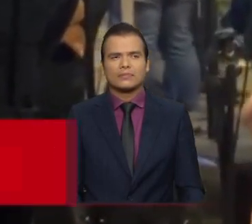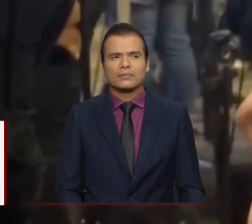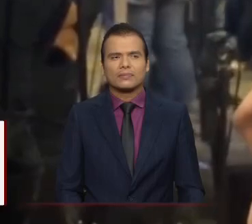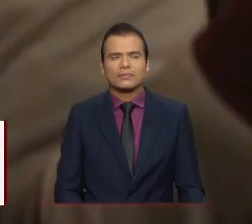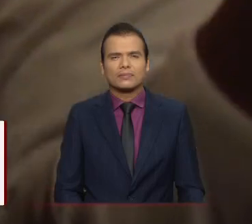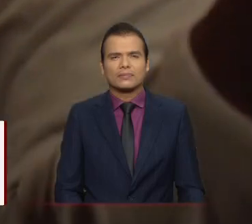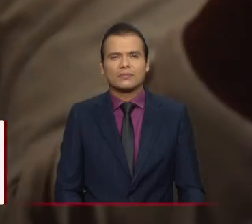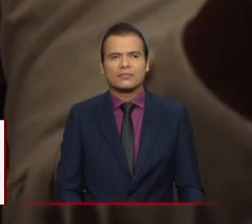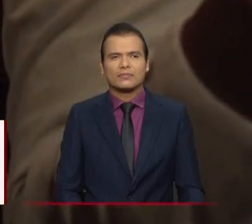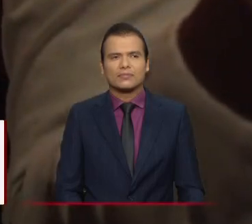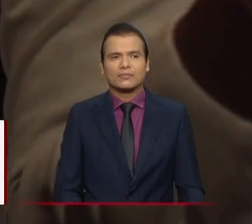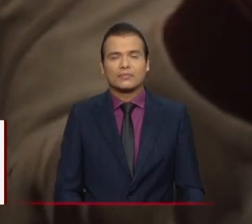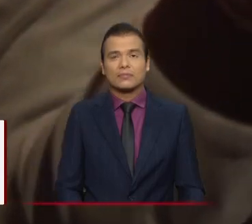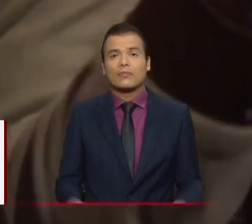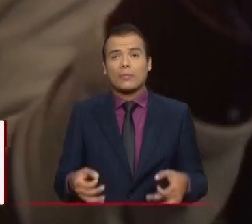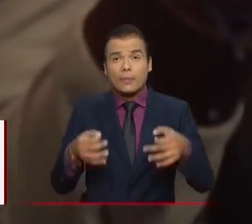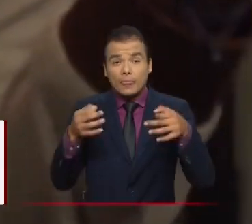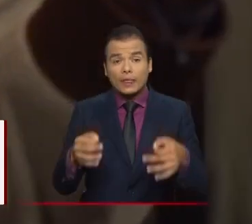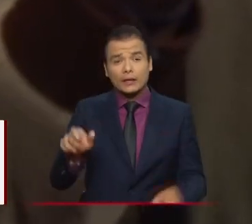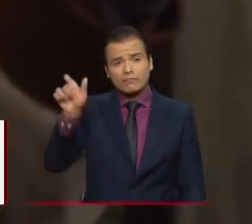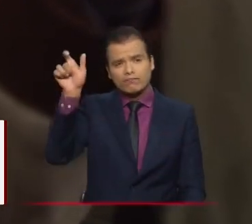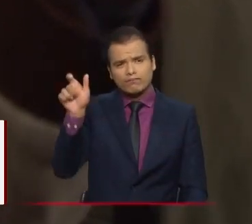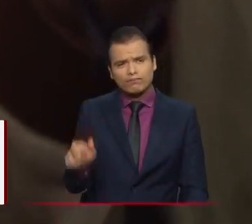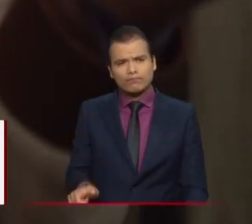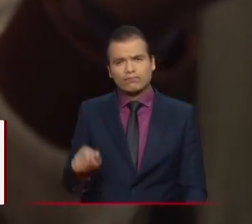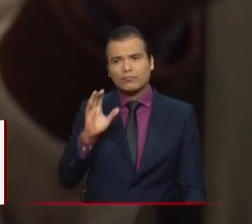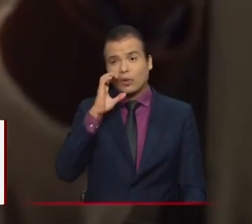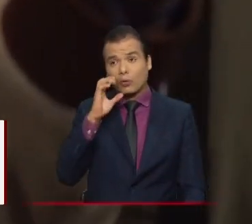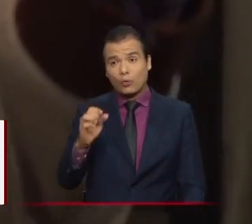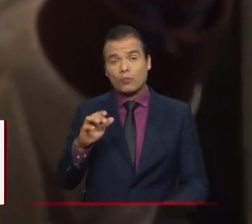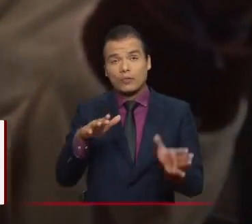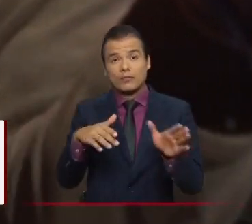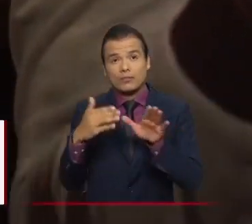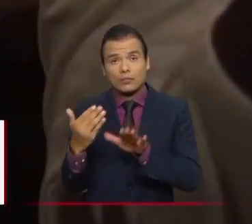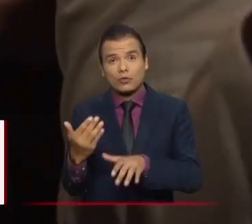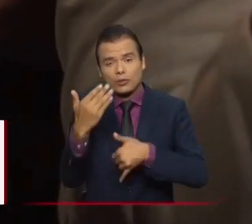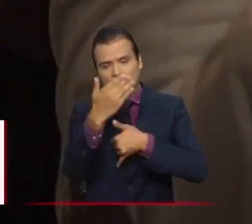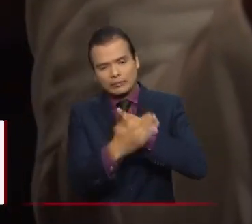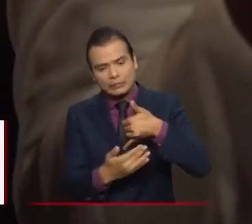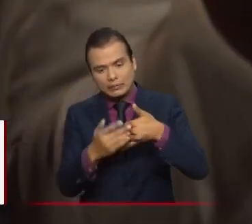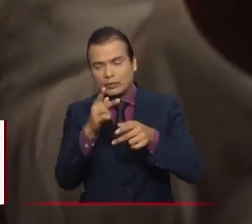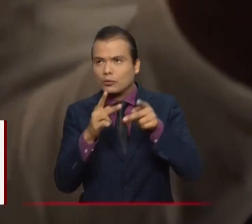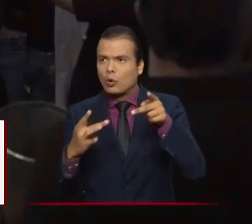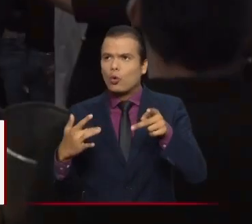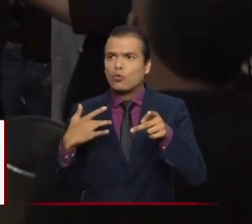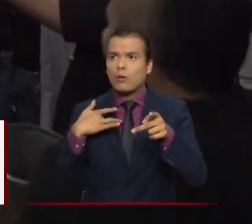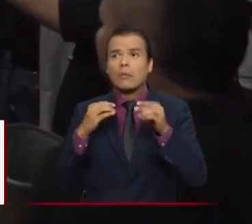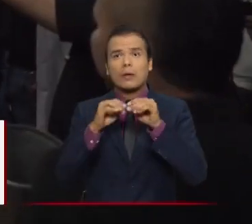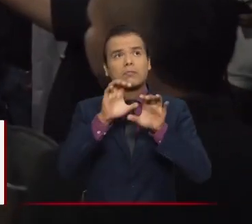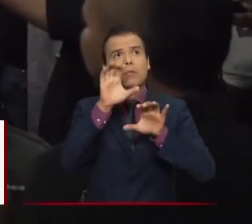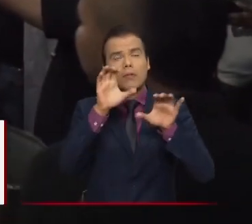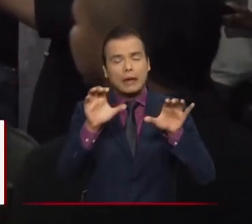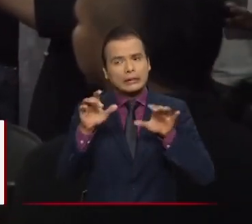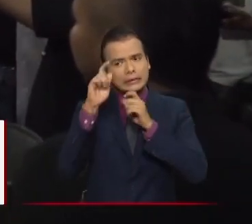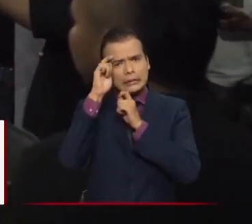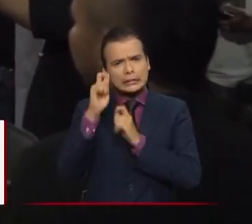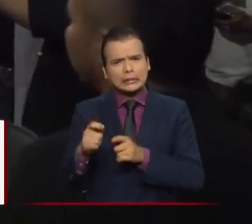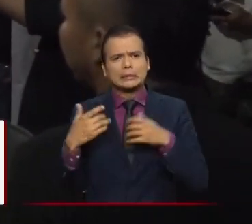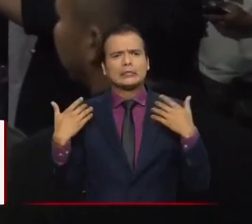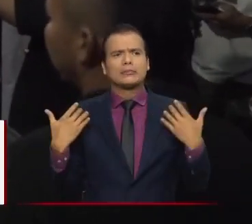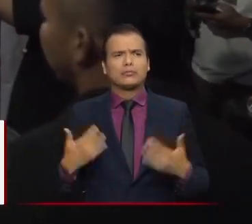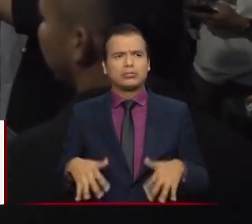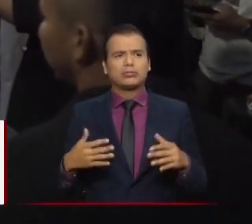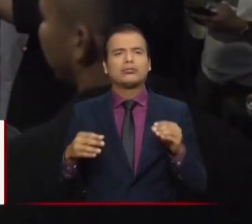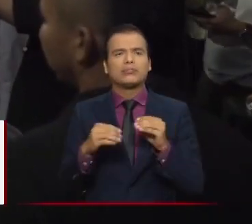mil colores el fallecimiento de Omar geles fue sentido en todo el país cruzó fronteras y varios homenajes en medio de conciertos a